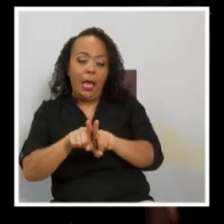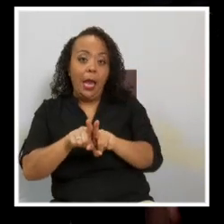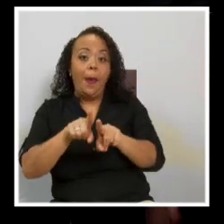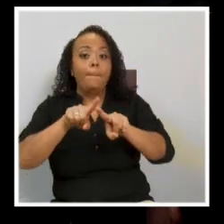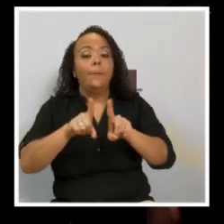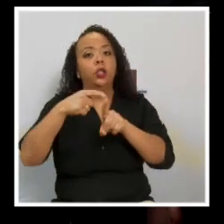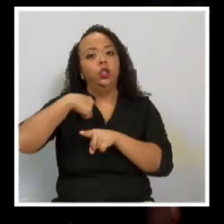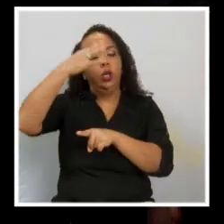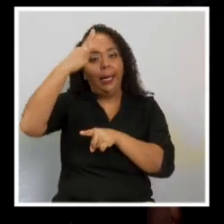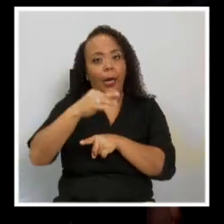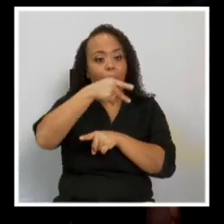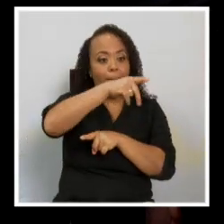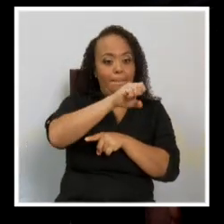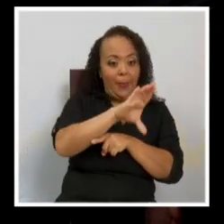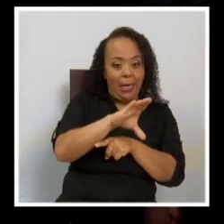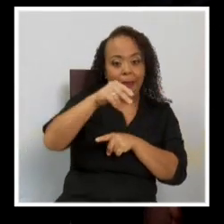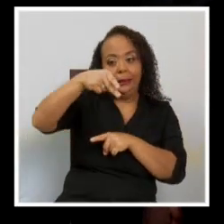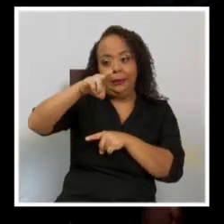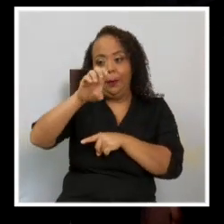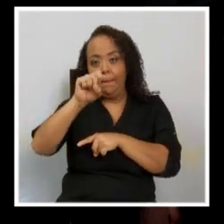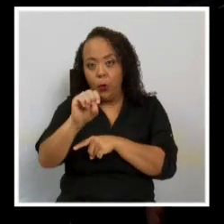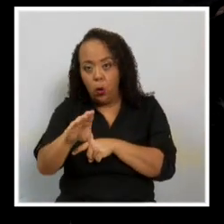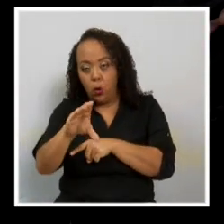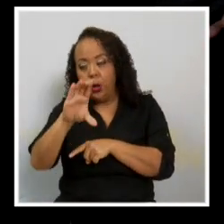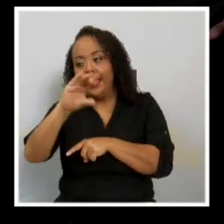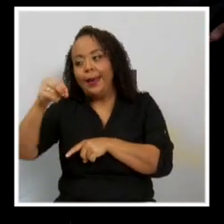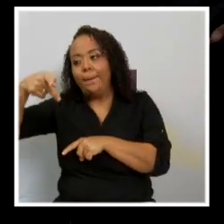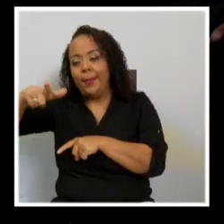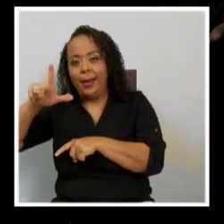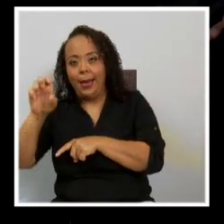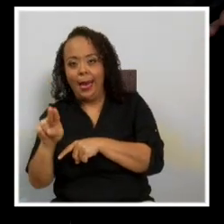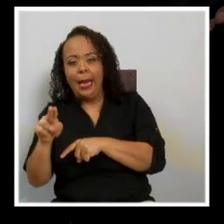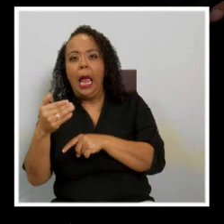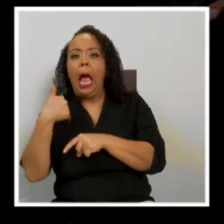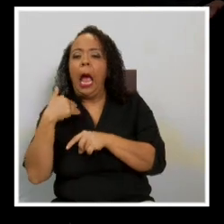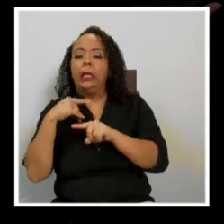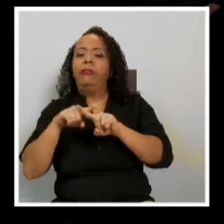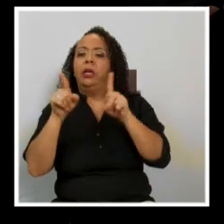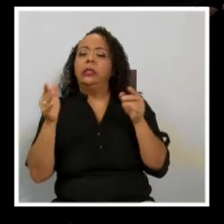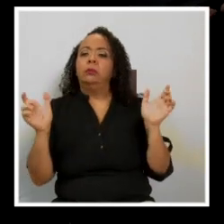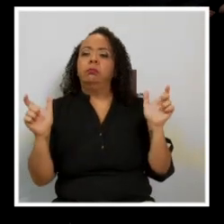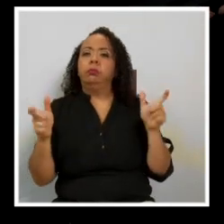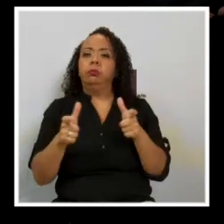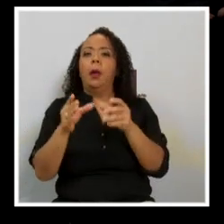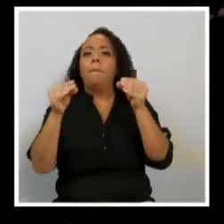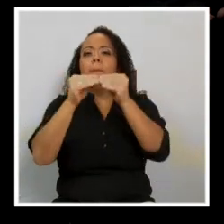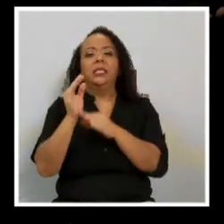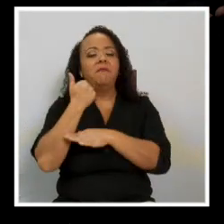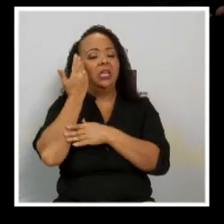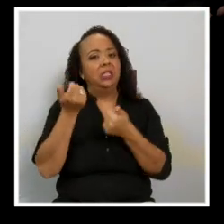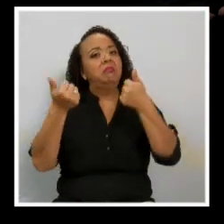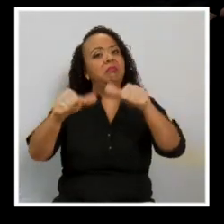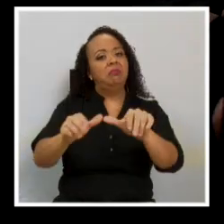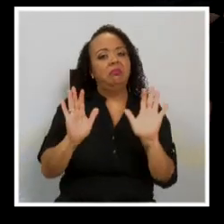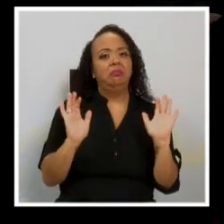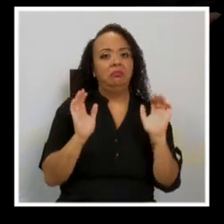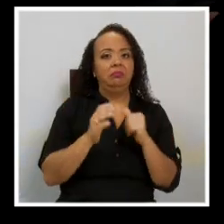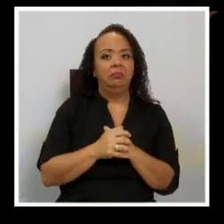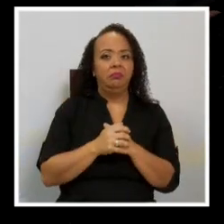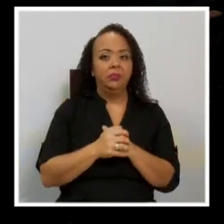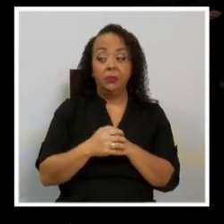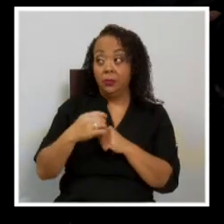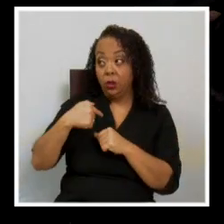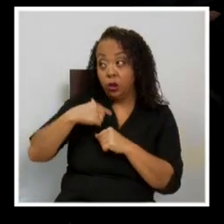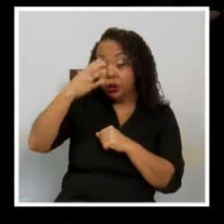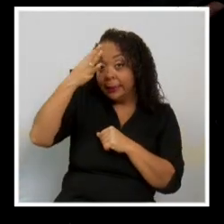que entre el PAC, el PUSC y Liberación Nacional ha ido cerrándose esas diferencias y sería mucho más fácil coincidir. Entonces, don Alejandro, lo que interpreto es que